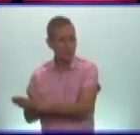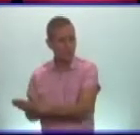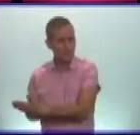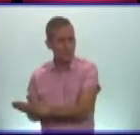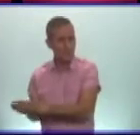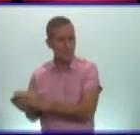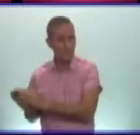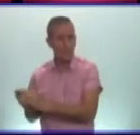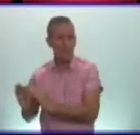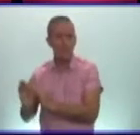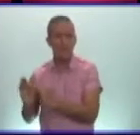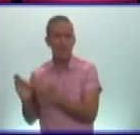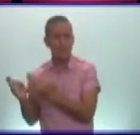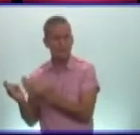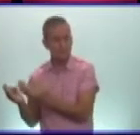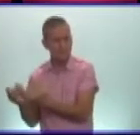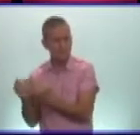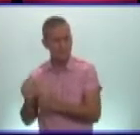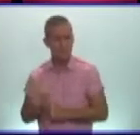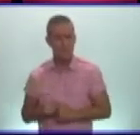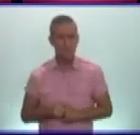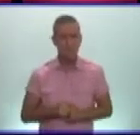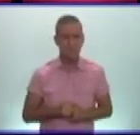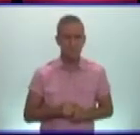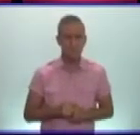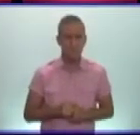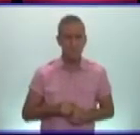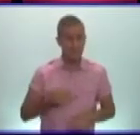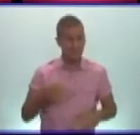su hija. Les propongo entonces la siguiente actividad.